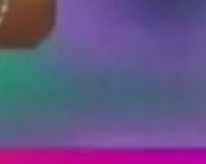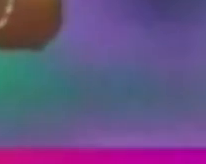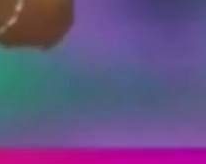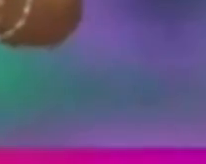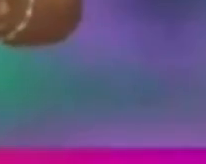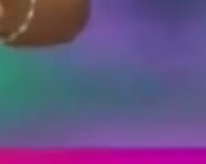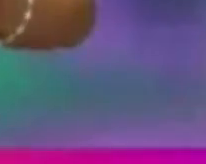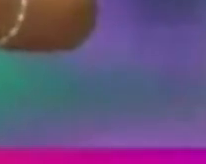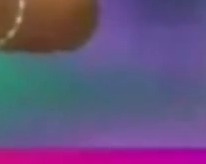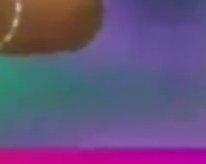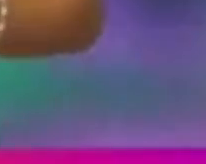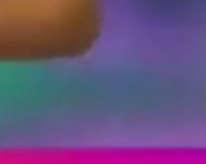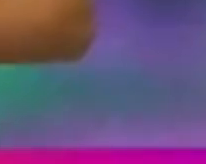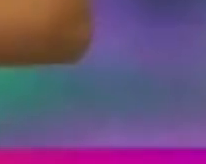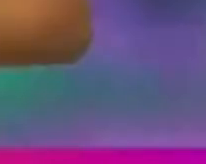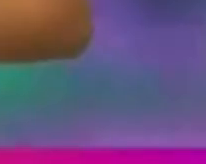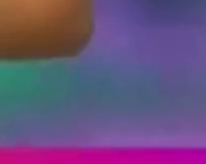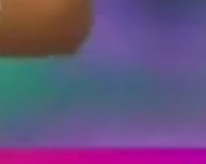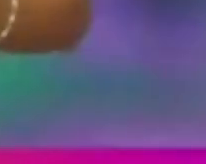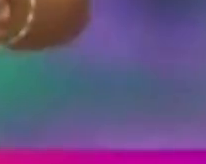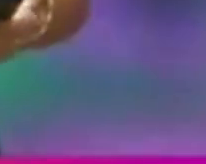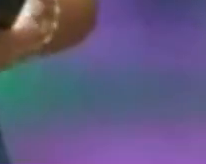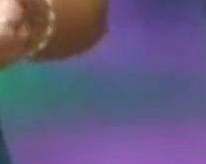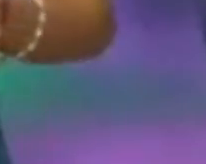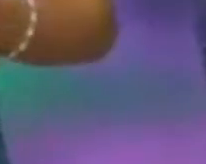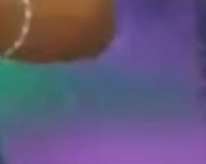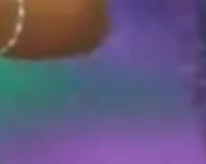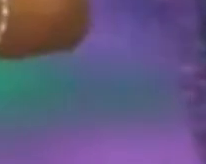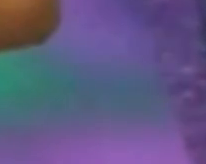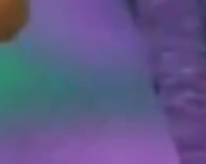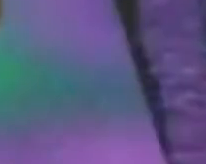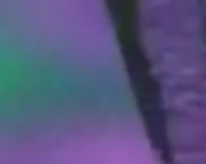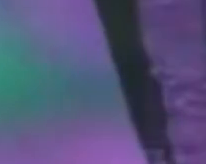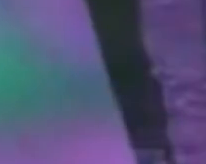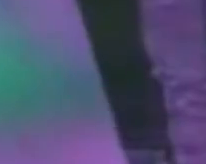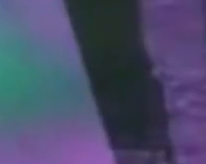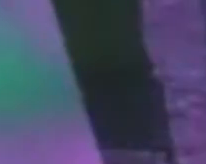comunicación en breve. Sí, para que escuchar las palabras del gobernador de nuestra provincia, Jorge Milton Capitani.